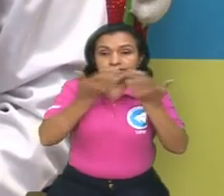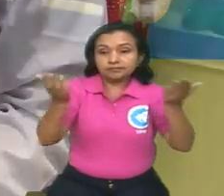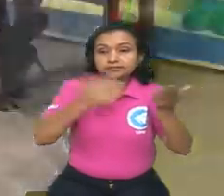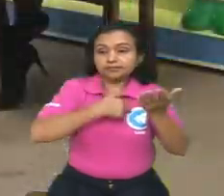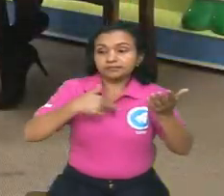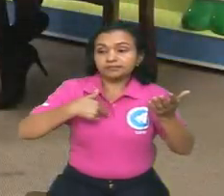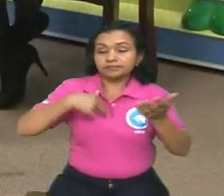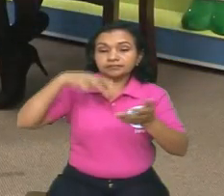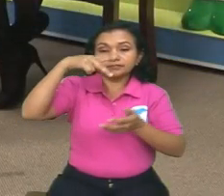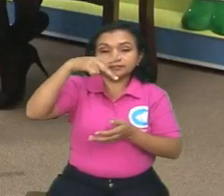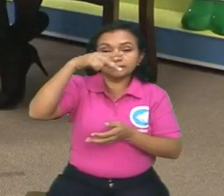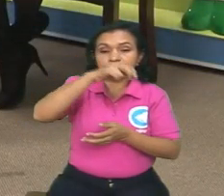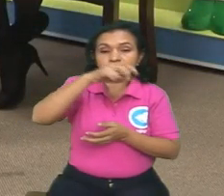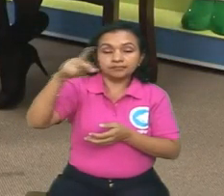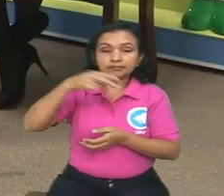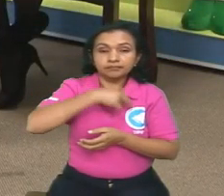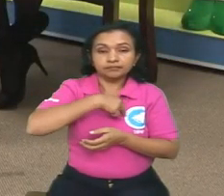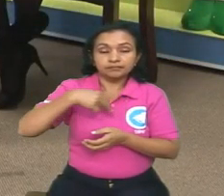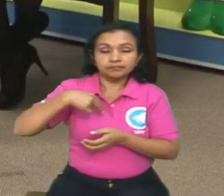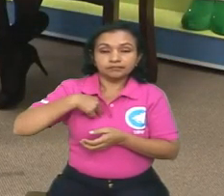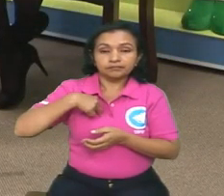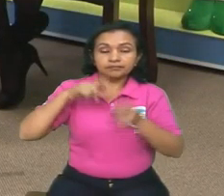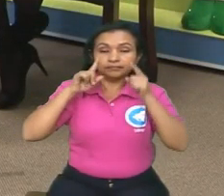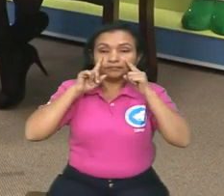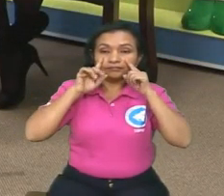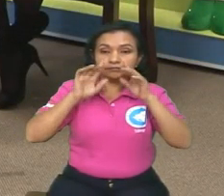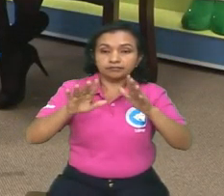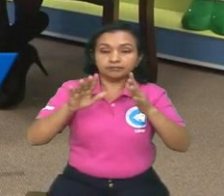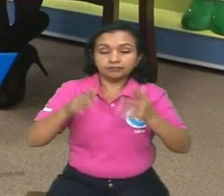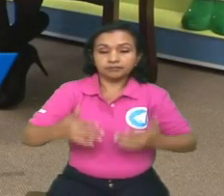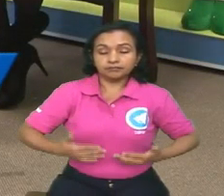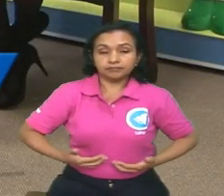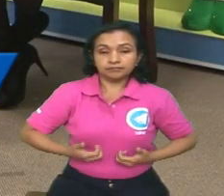el papanicolaou porque me va a realizar la prevención de cáncer